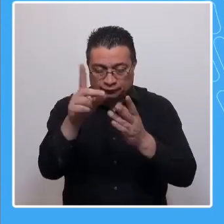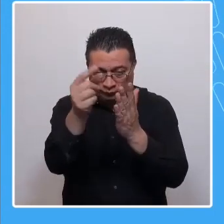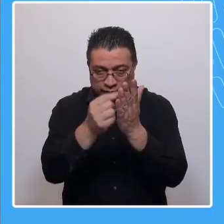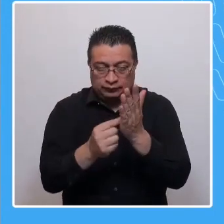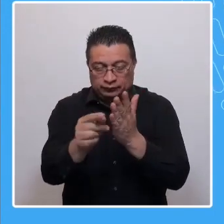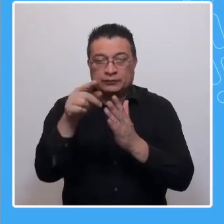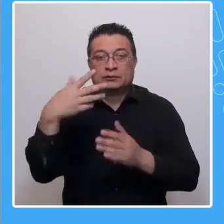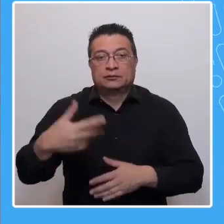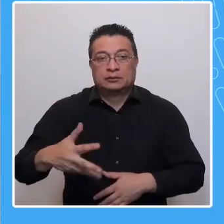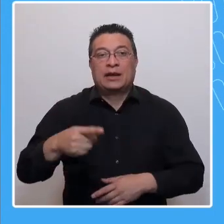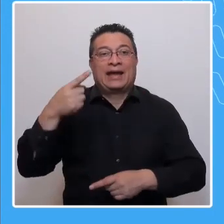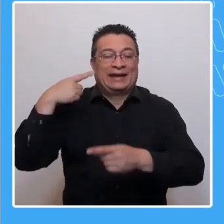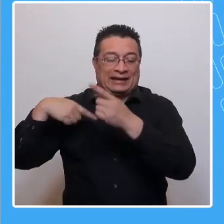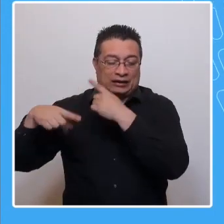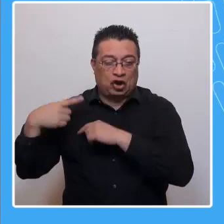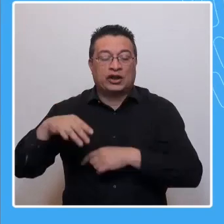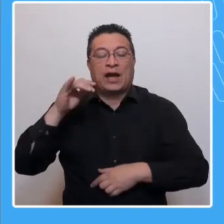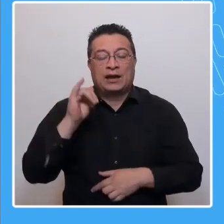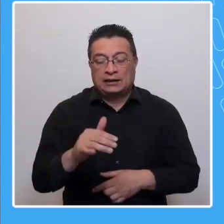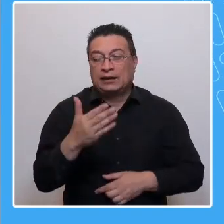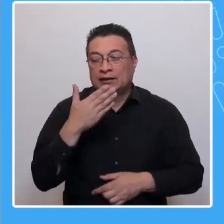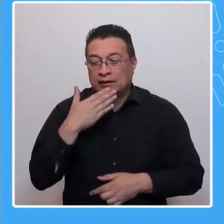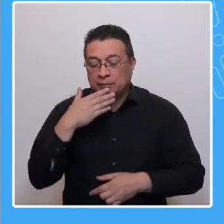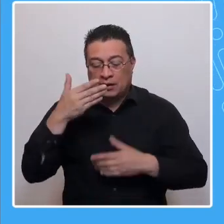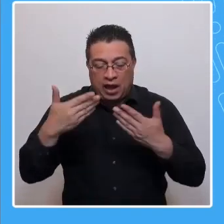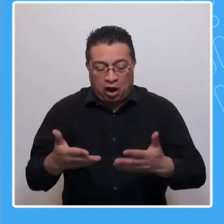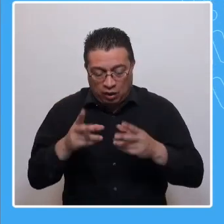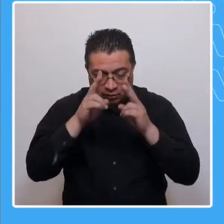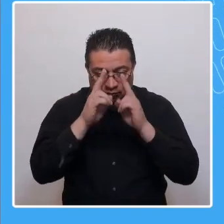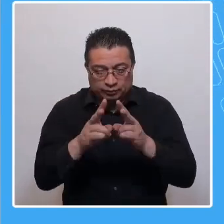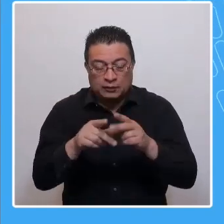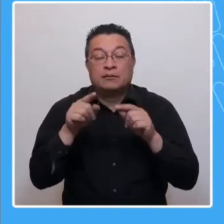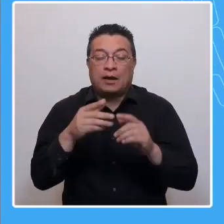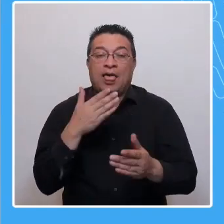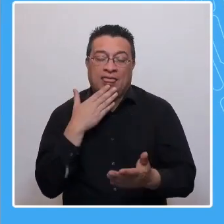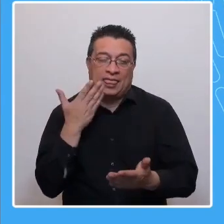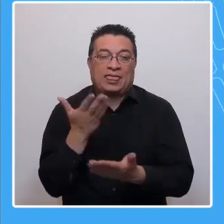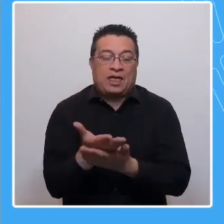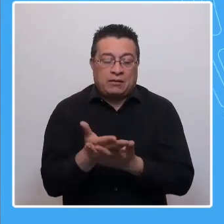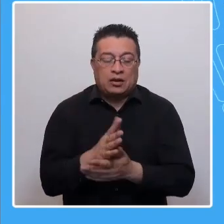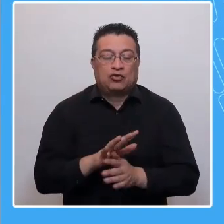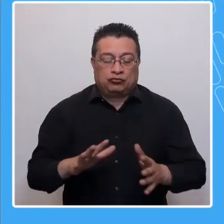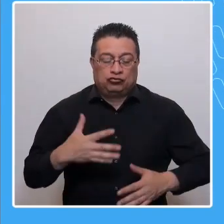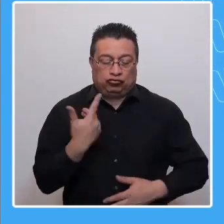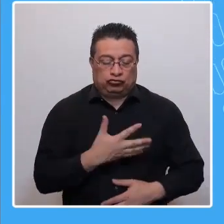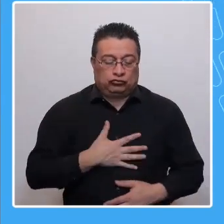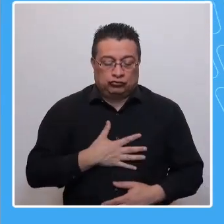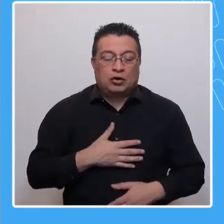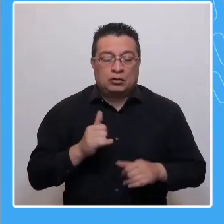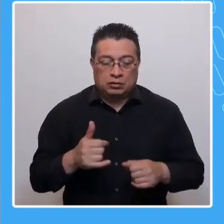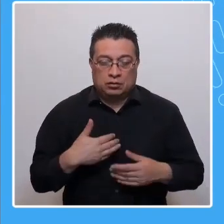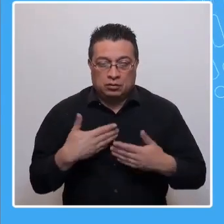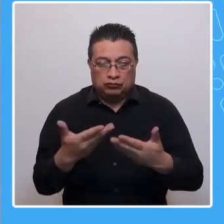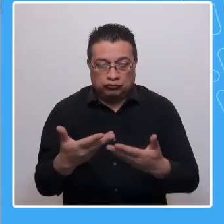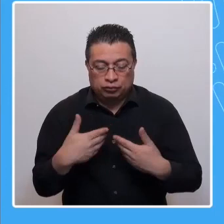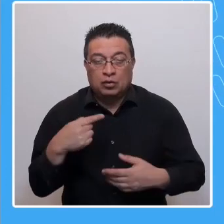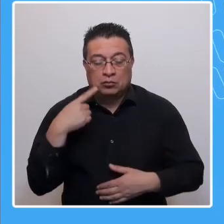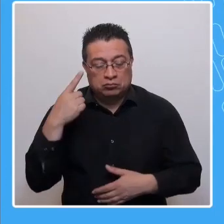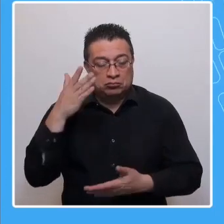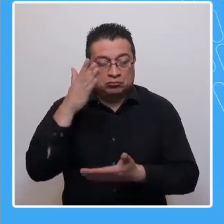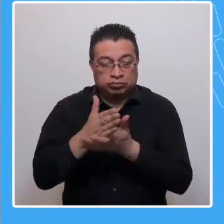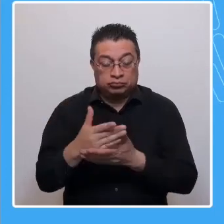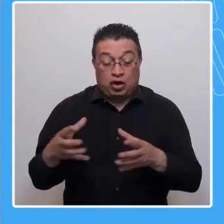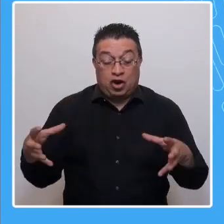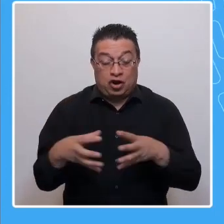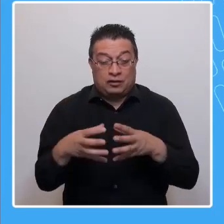su relevancia histórica, pero también por su relevancia actual. Esto también es una demanda muy sentida que nos hicieron llegar. De hecho, recibimos organizaciones